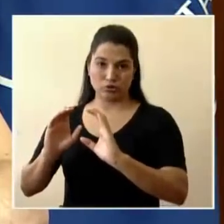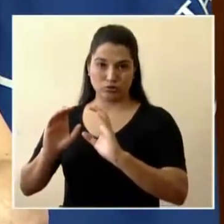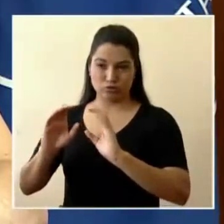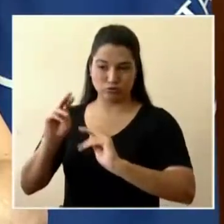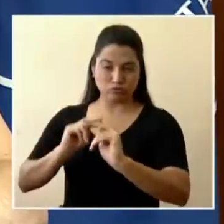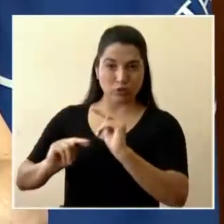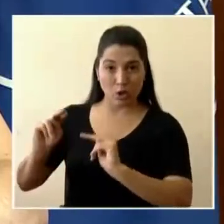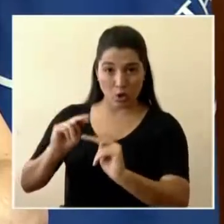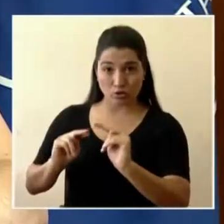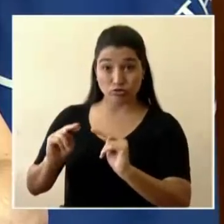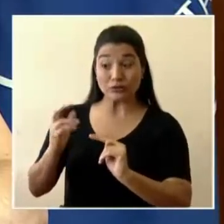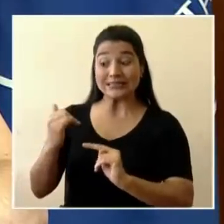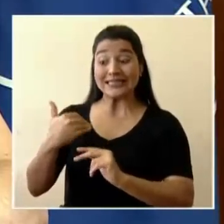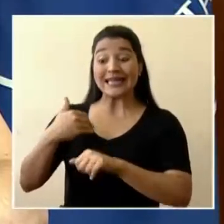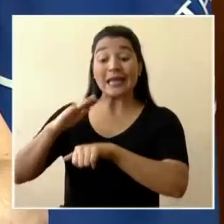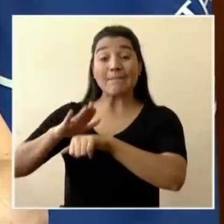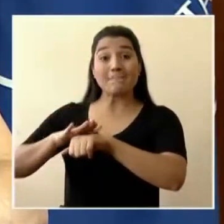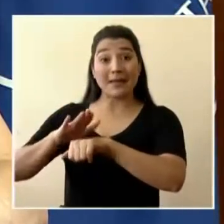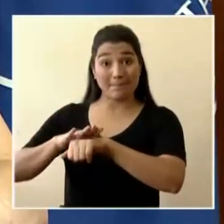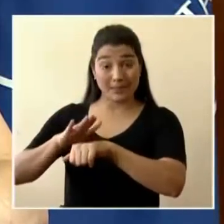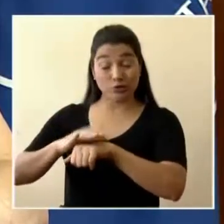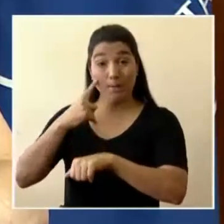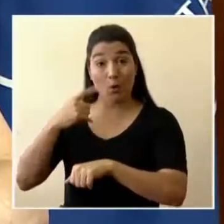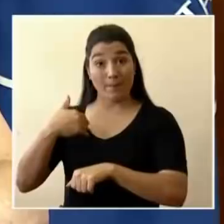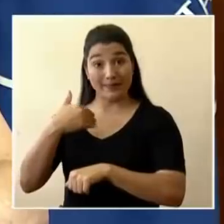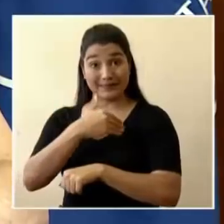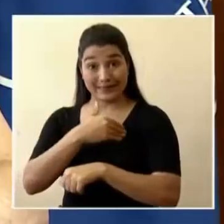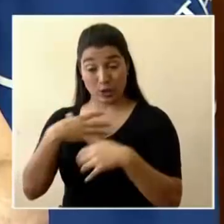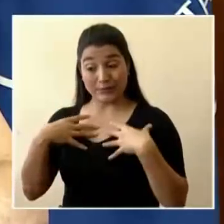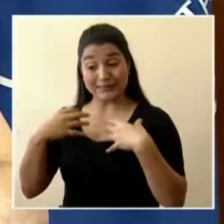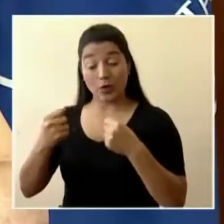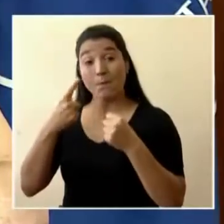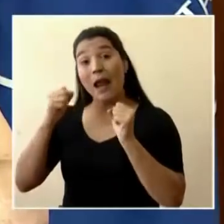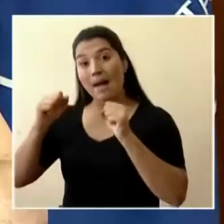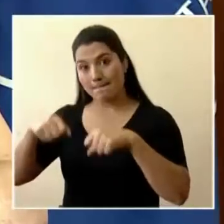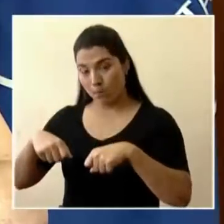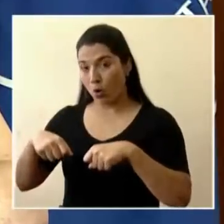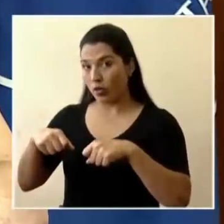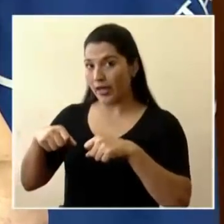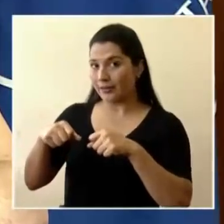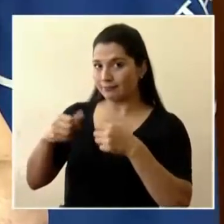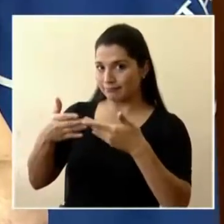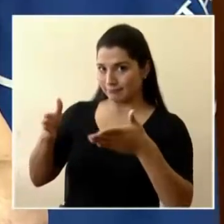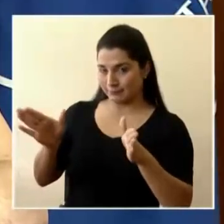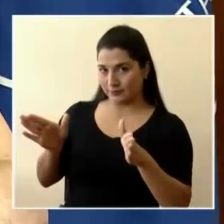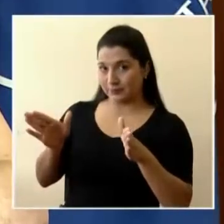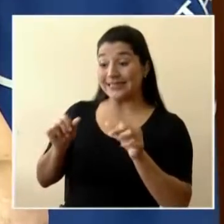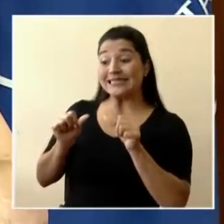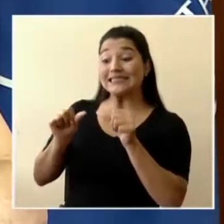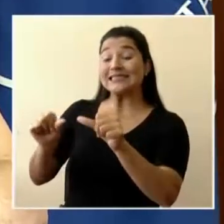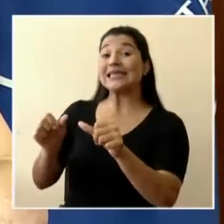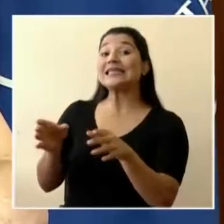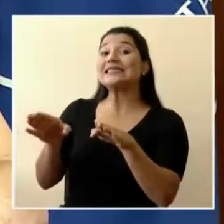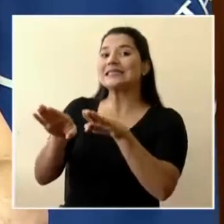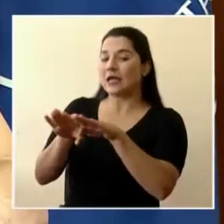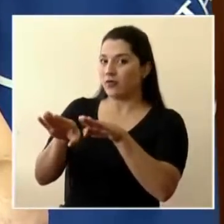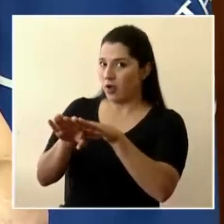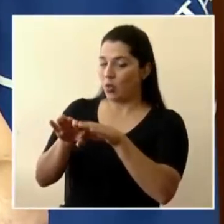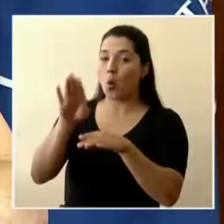que tienen permiso sanitario de funcionamiento, van a seguir con cierre en todo momento